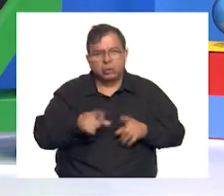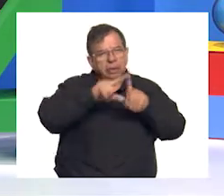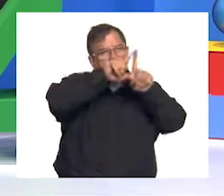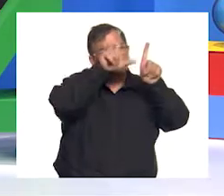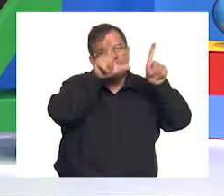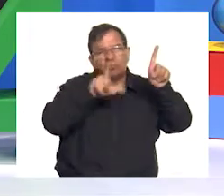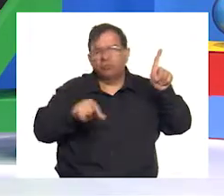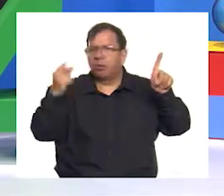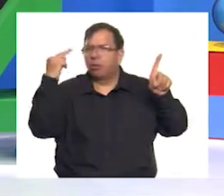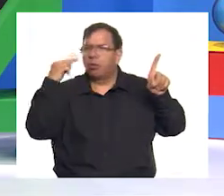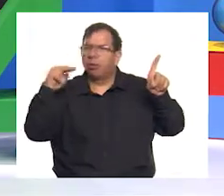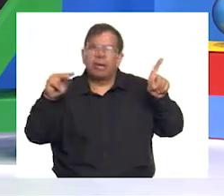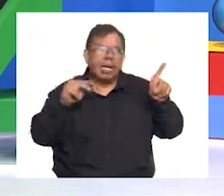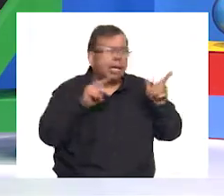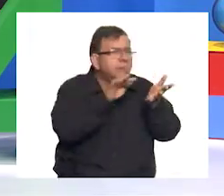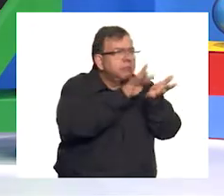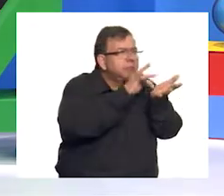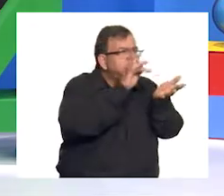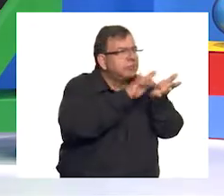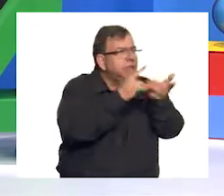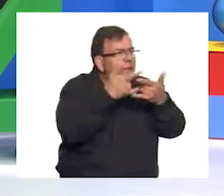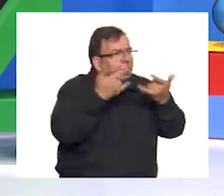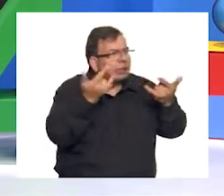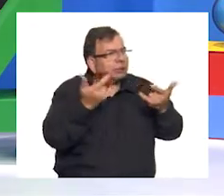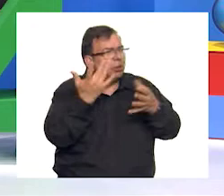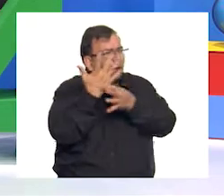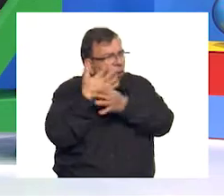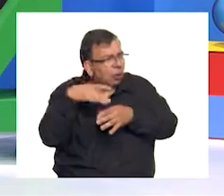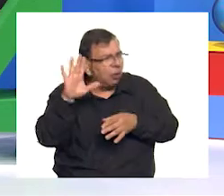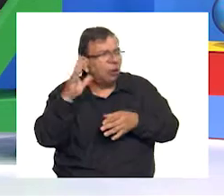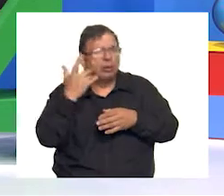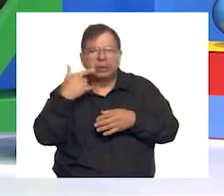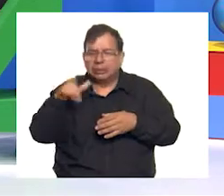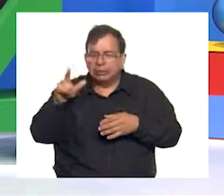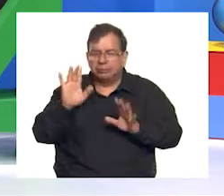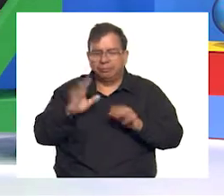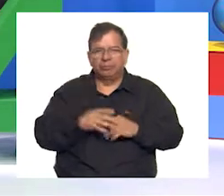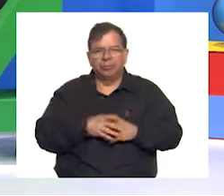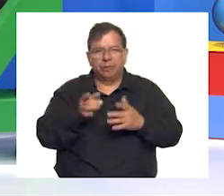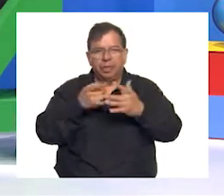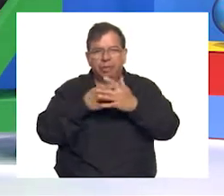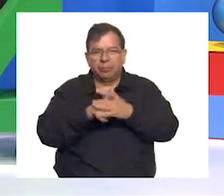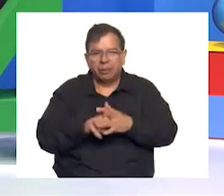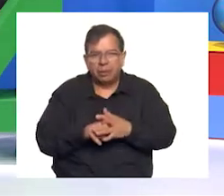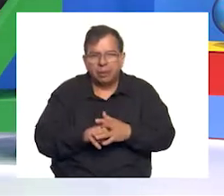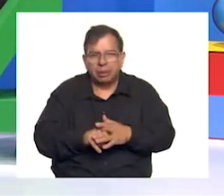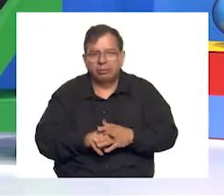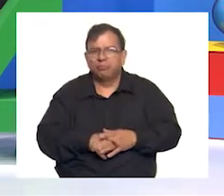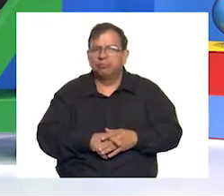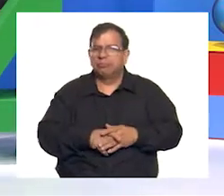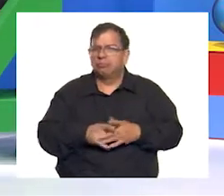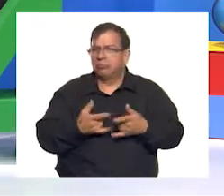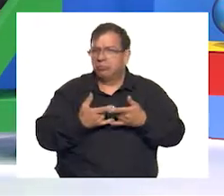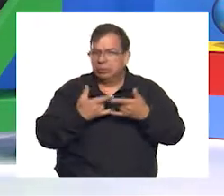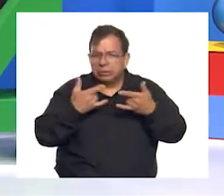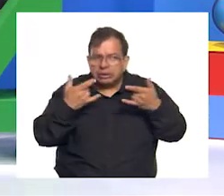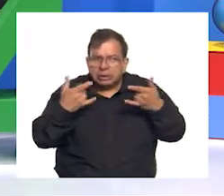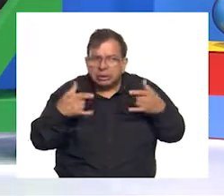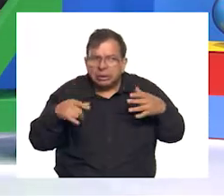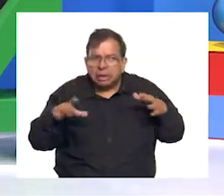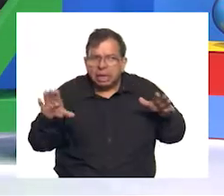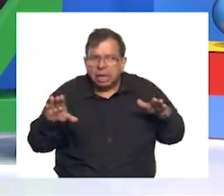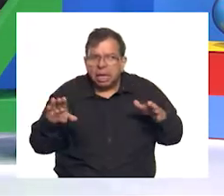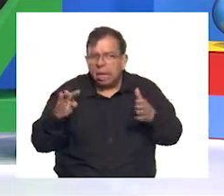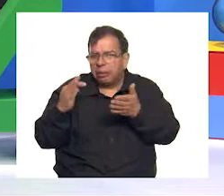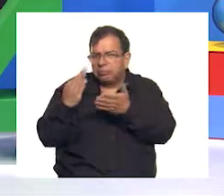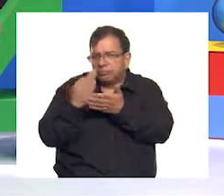República recopilen leyendas de distintos lugares. Comencemos con la leyenda de la mulata